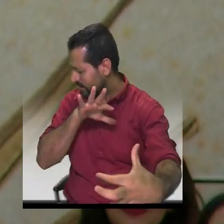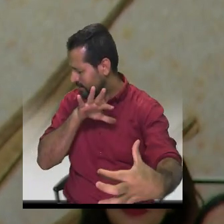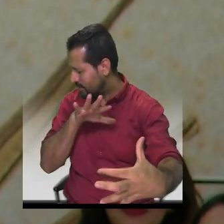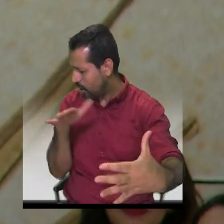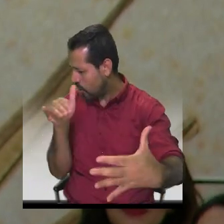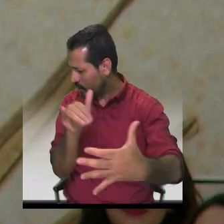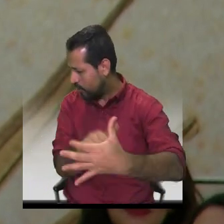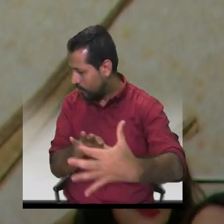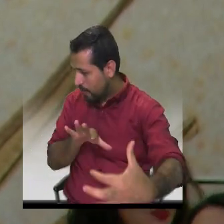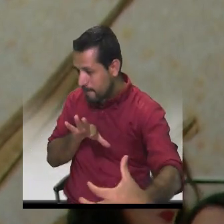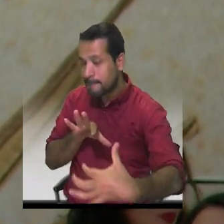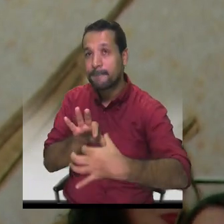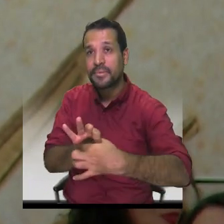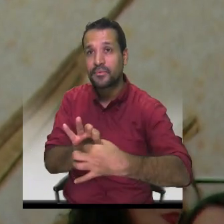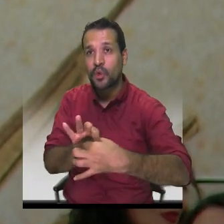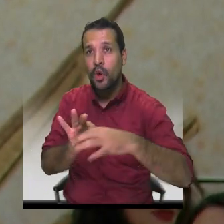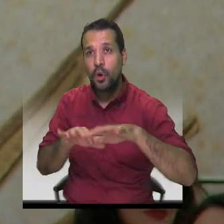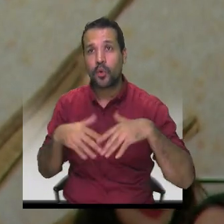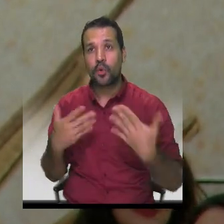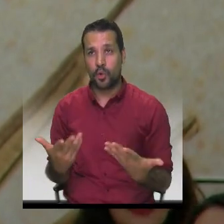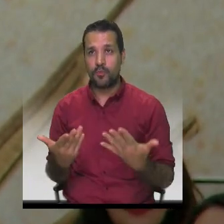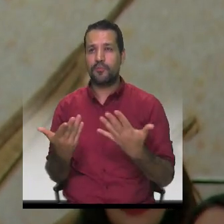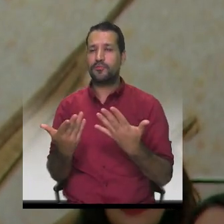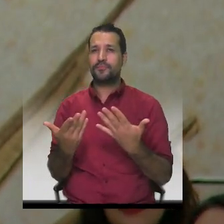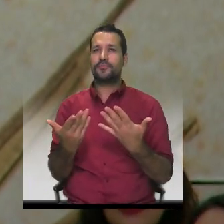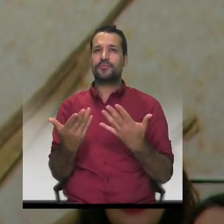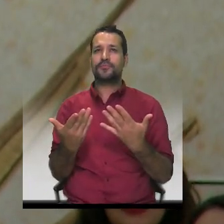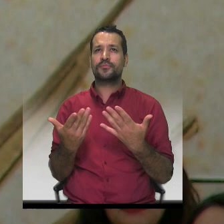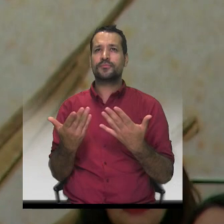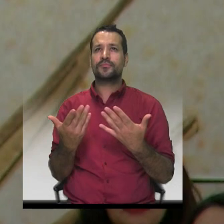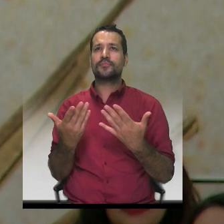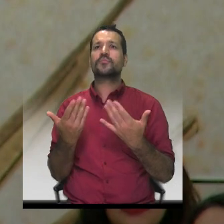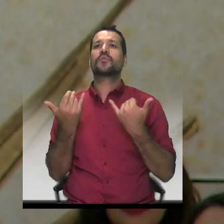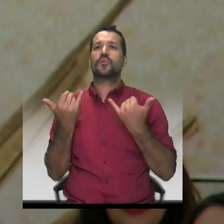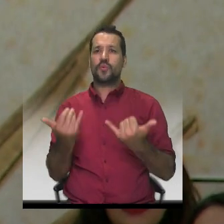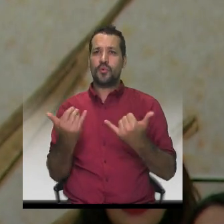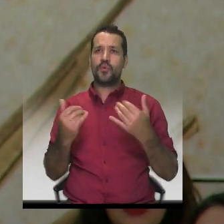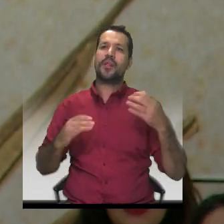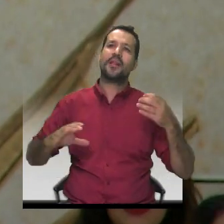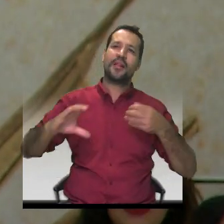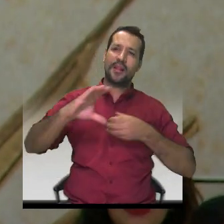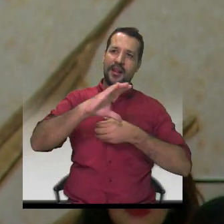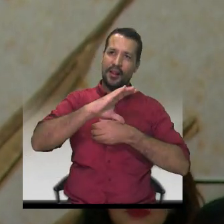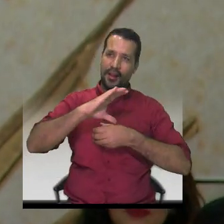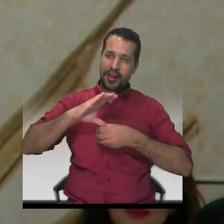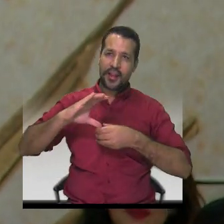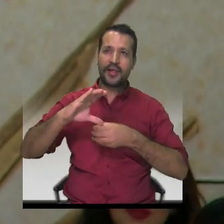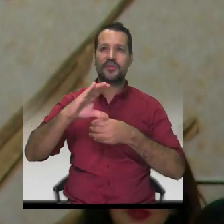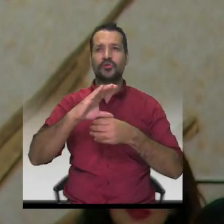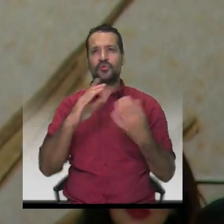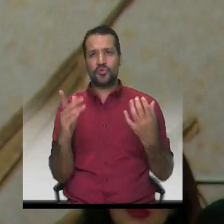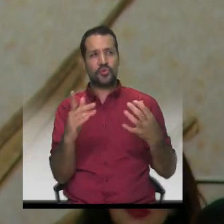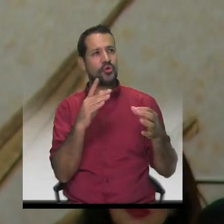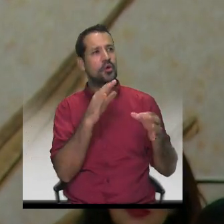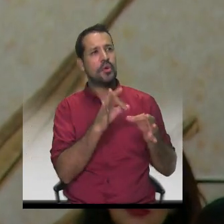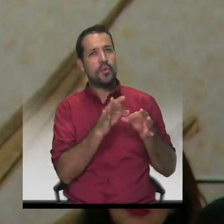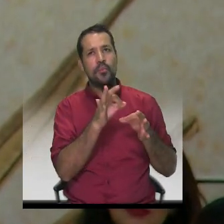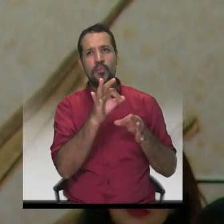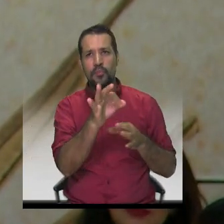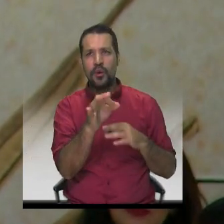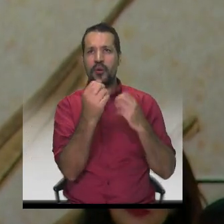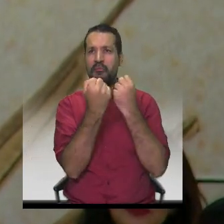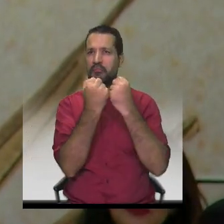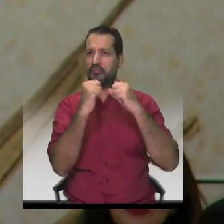hoy incrustamos en la ciudad, incrustamos en el pueblo, en la región, en